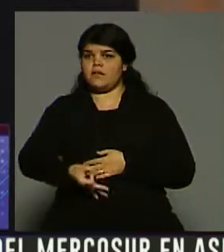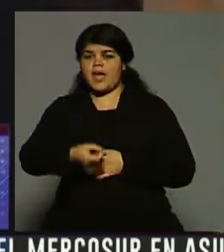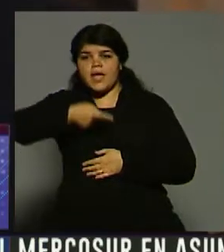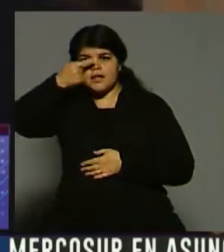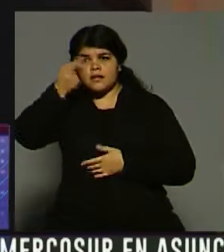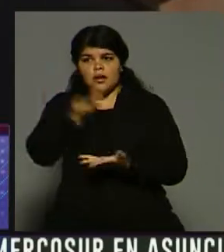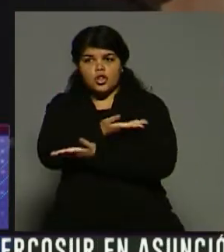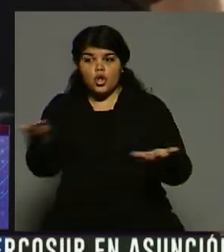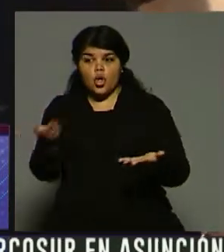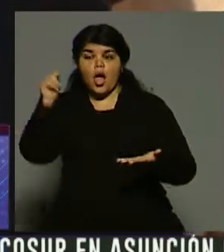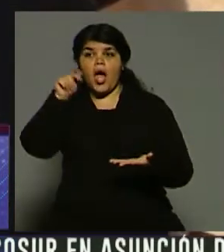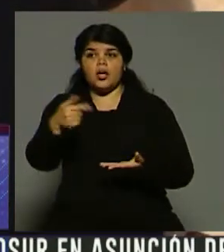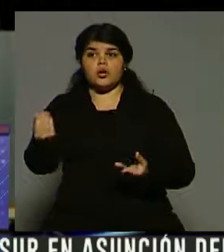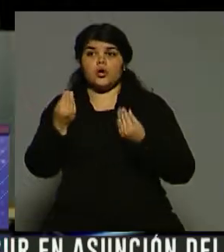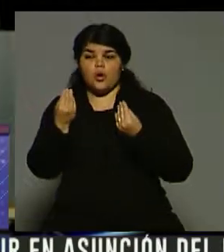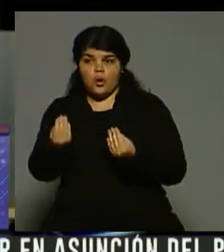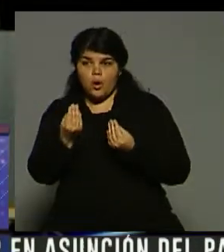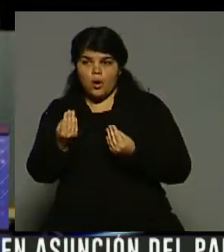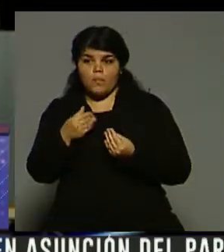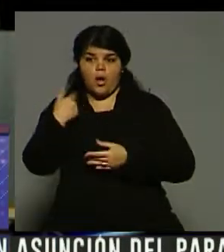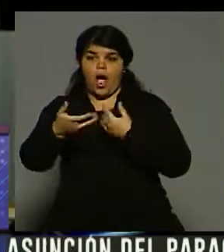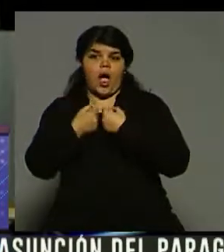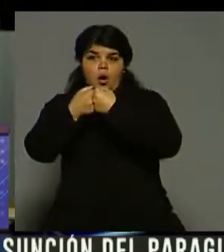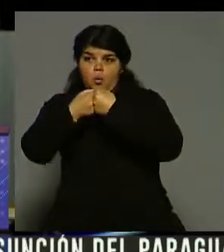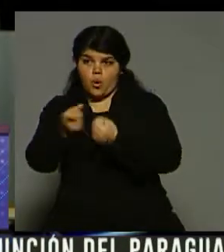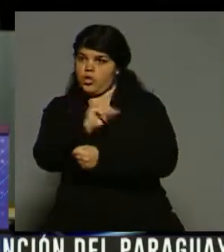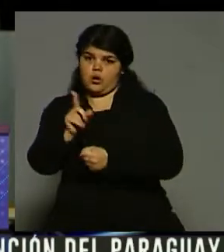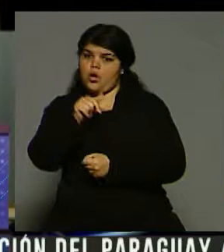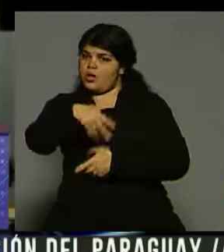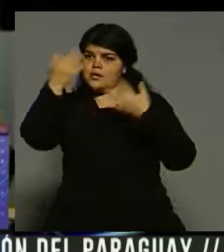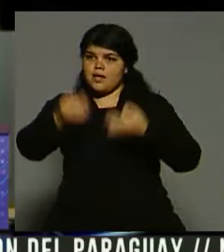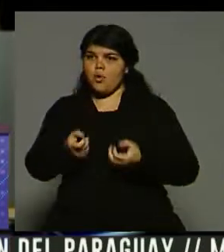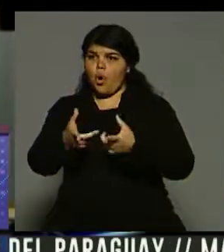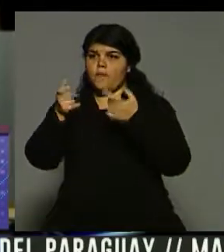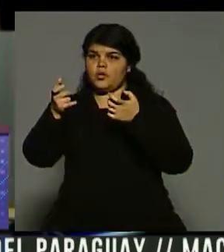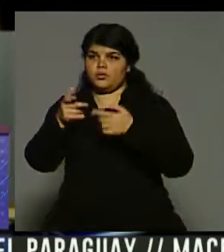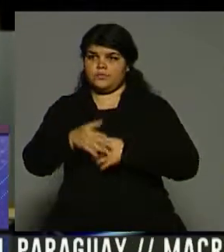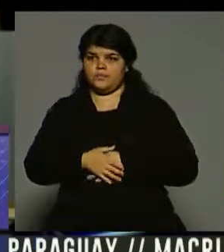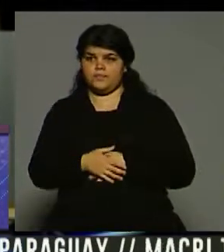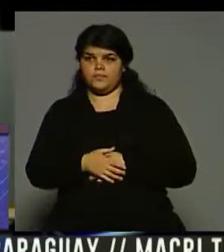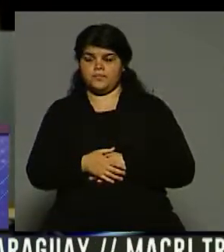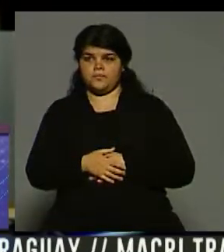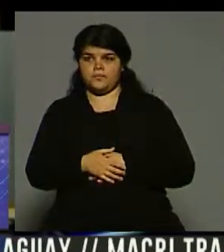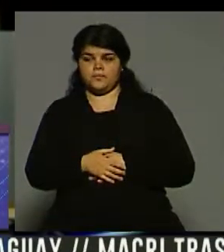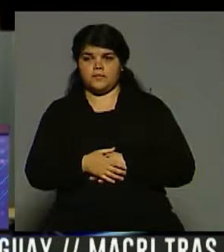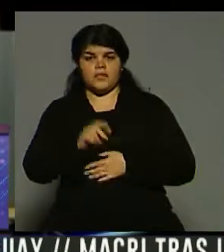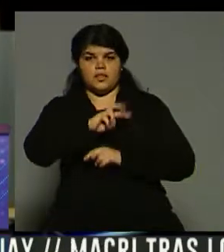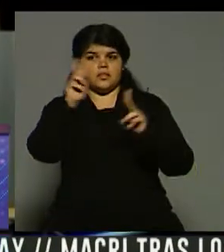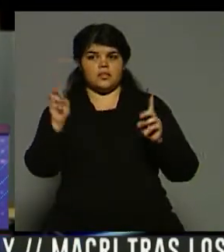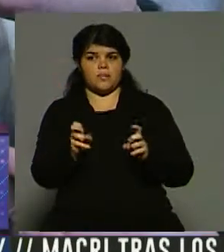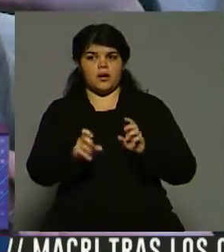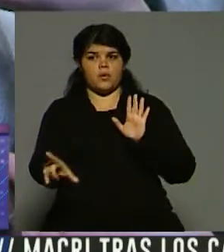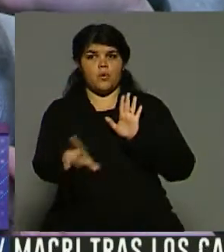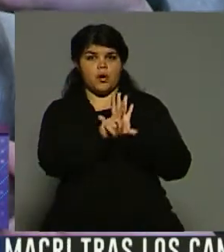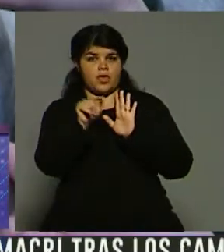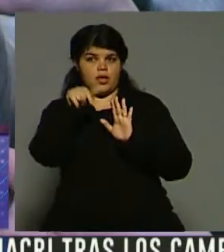populares no va a conciliar y va a ejercer una oposición intransigente. Desde lo jurídico, por supuesto que es un